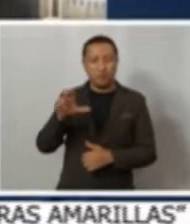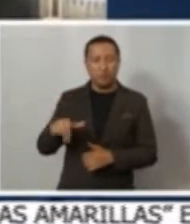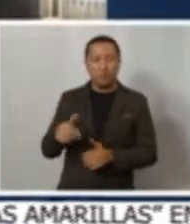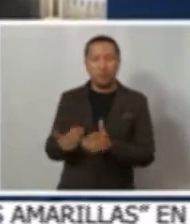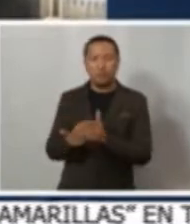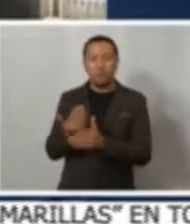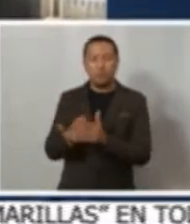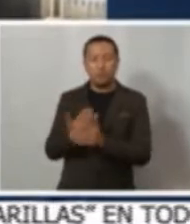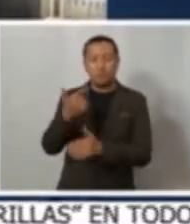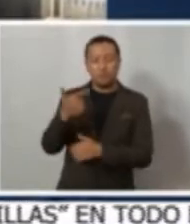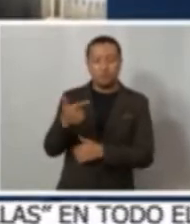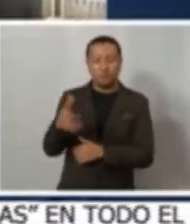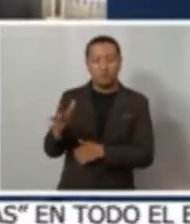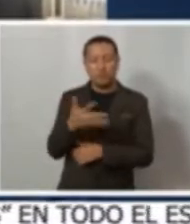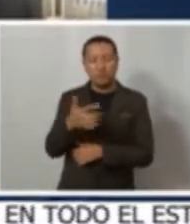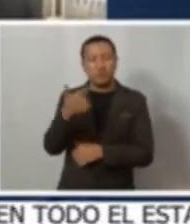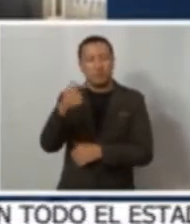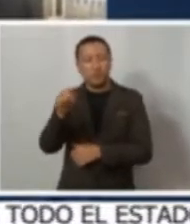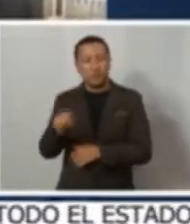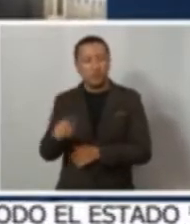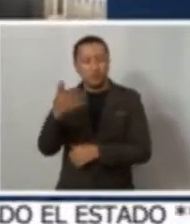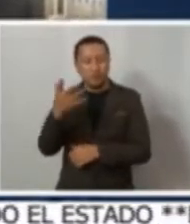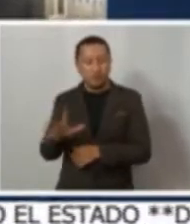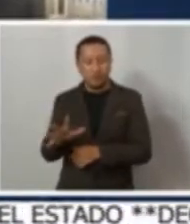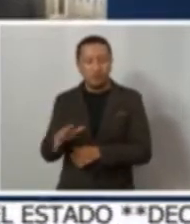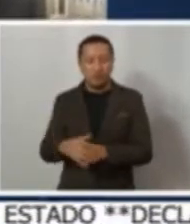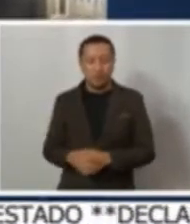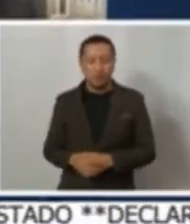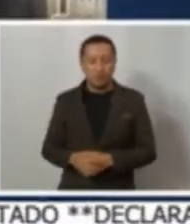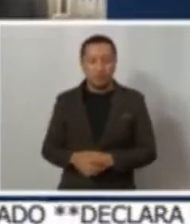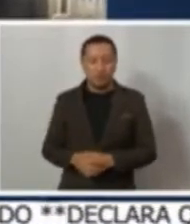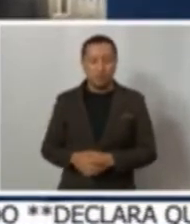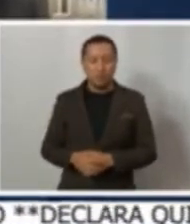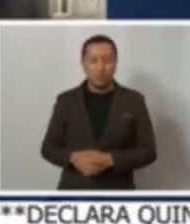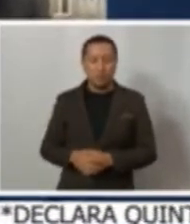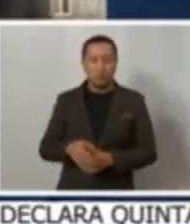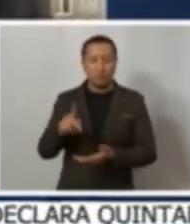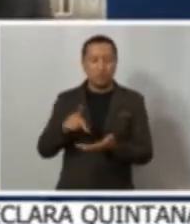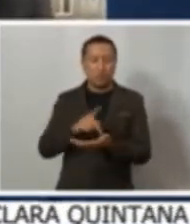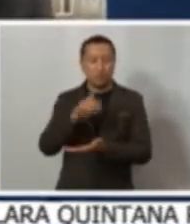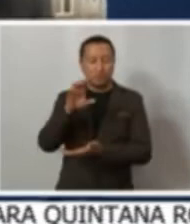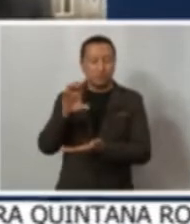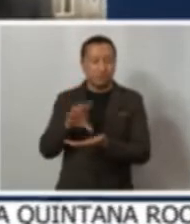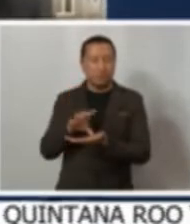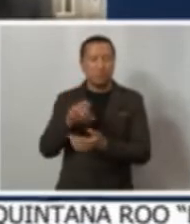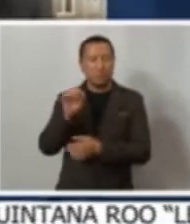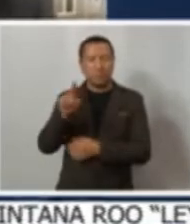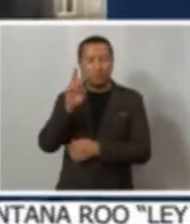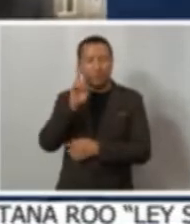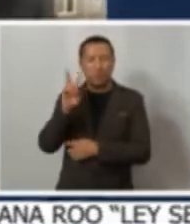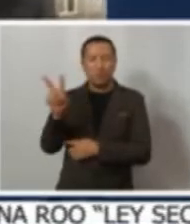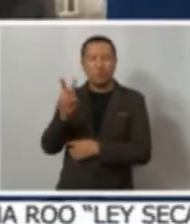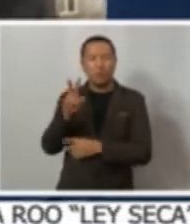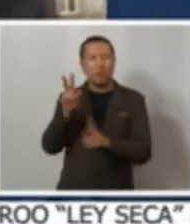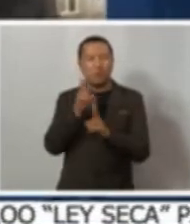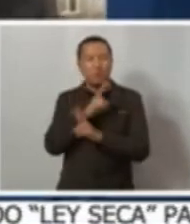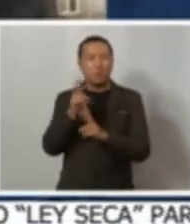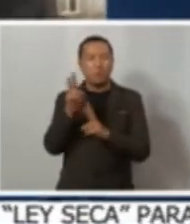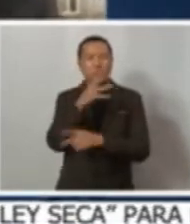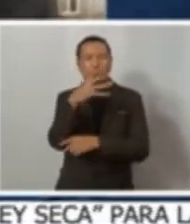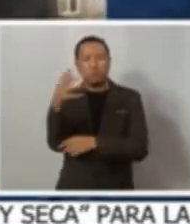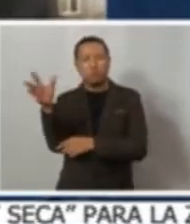mañana, aproximadamente 7 con 10 minutos, y esto es en Playa del Carmen. También vemos los árboles, las palmeras